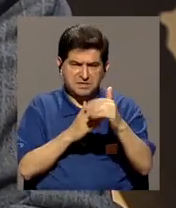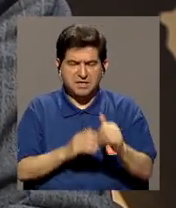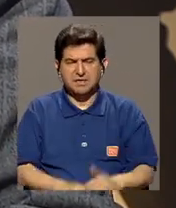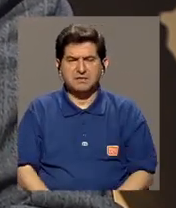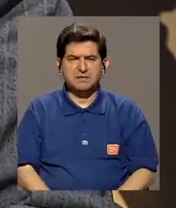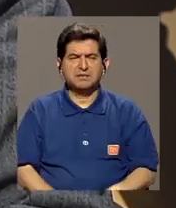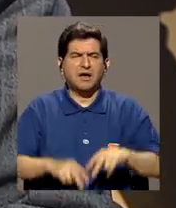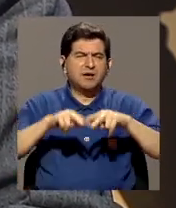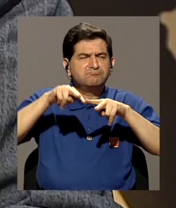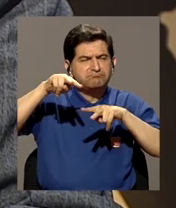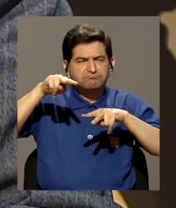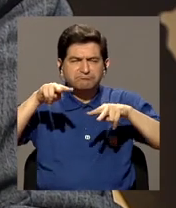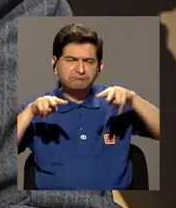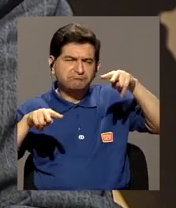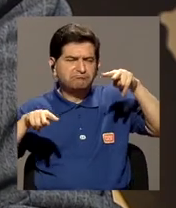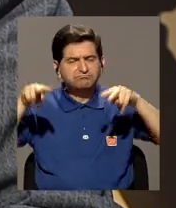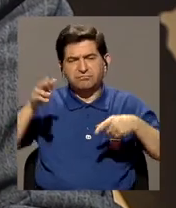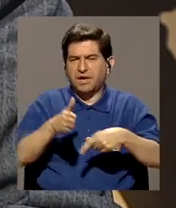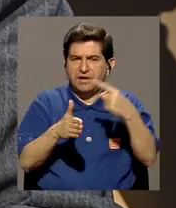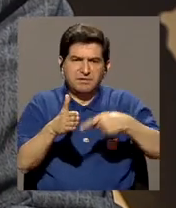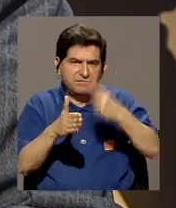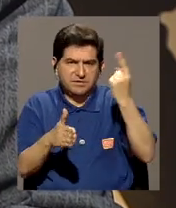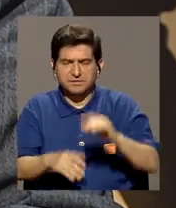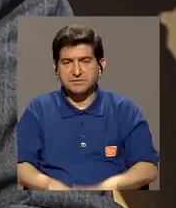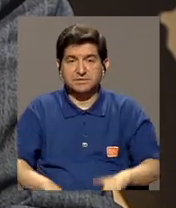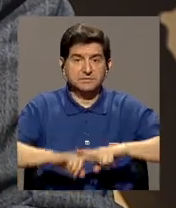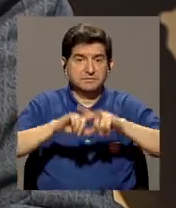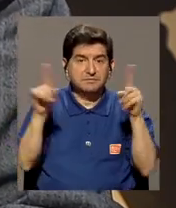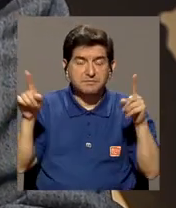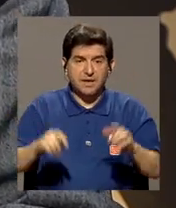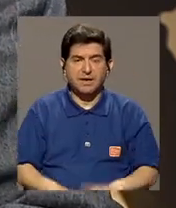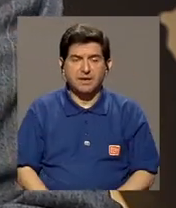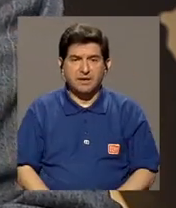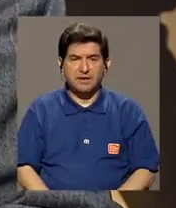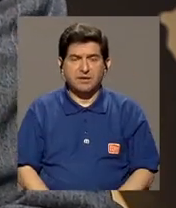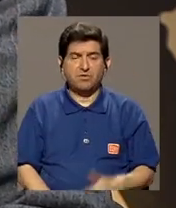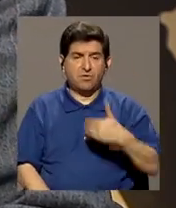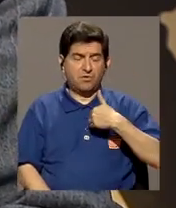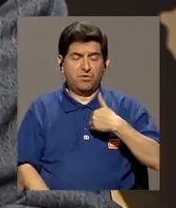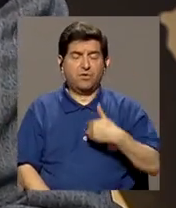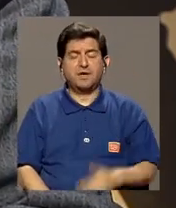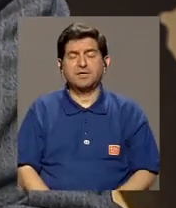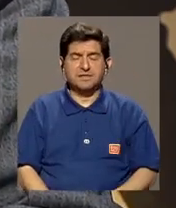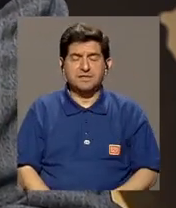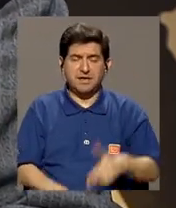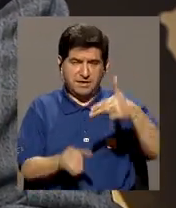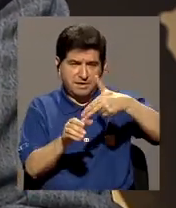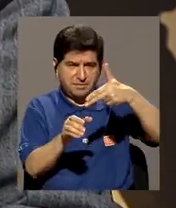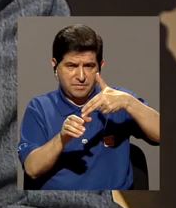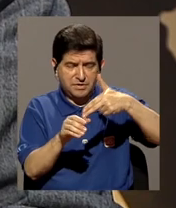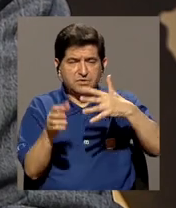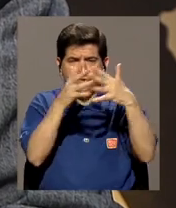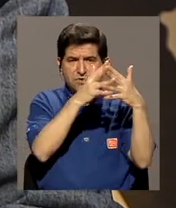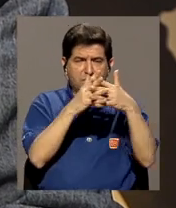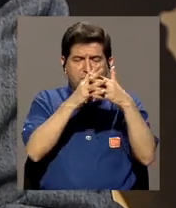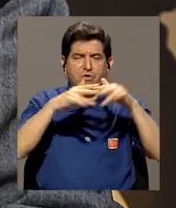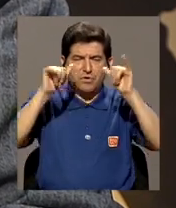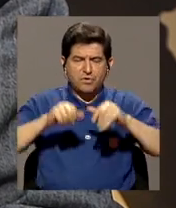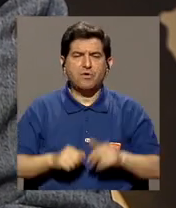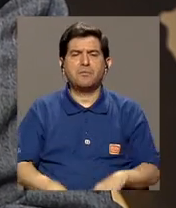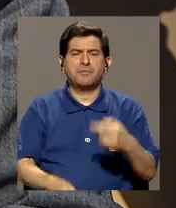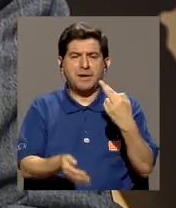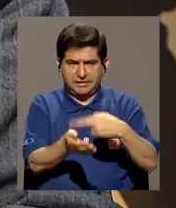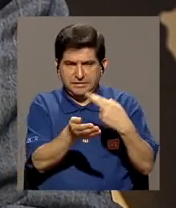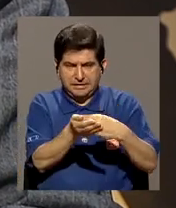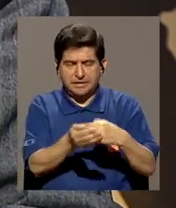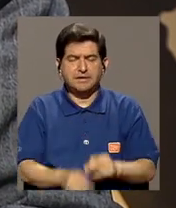con subidas y bajadas ocasionales pero las reservas de los eeuu son las que dicen por dónde va y los